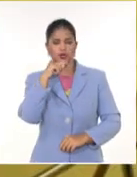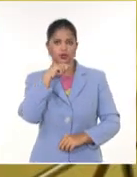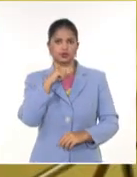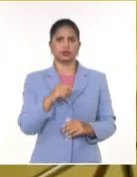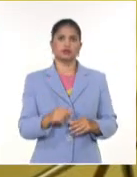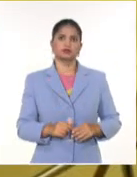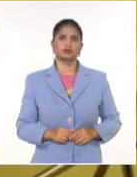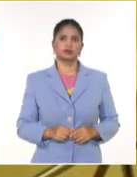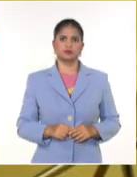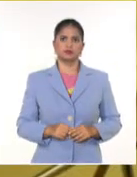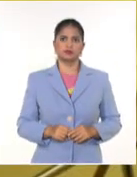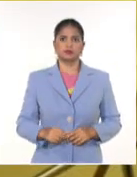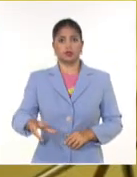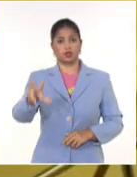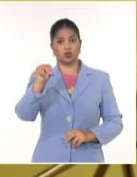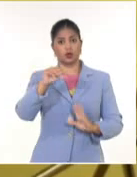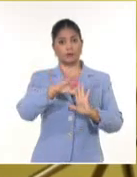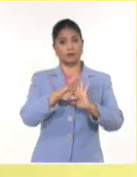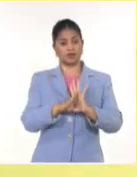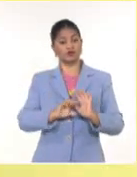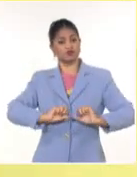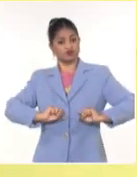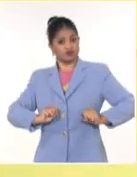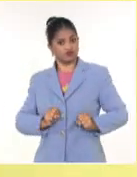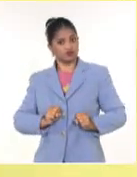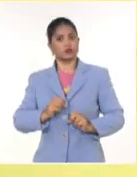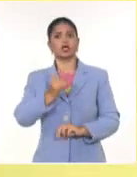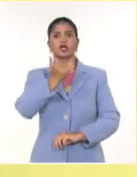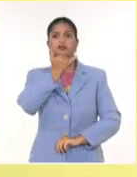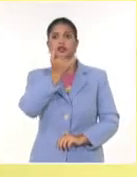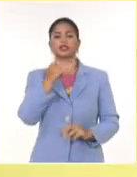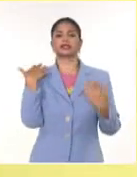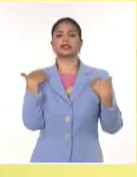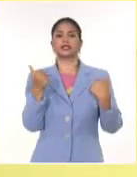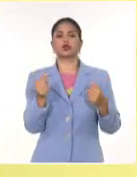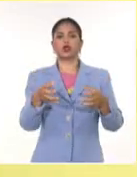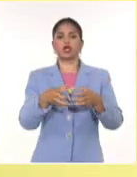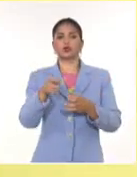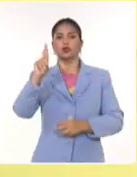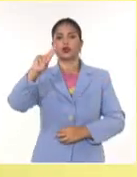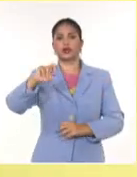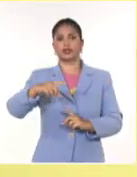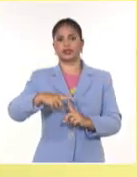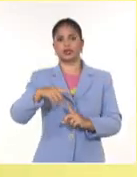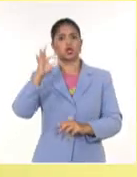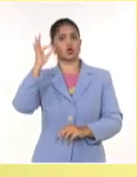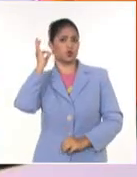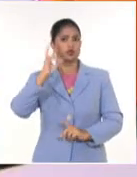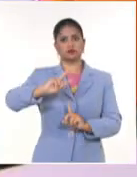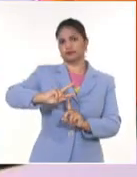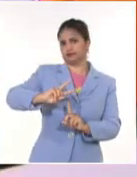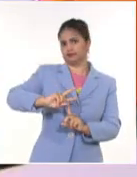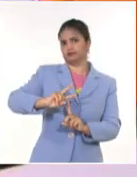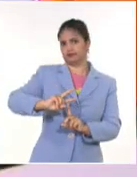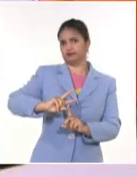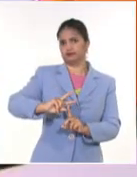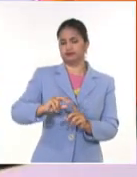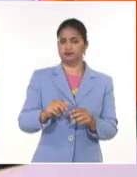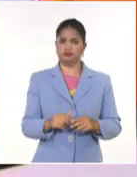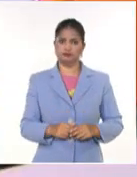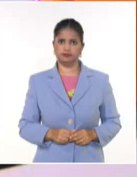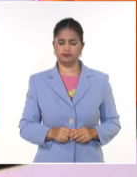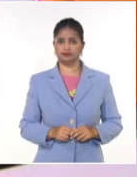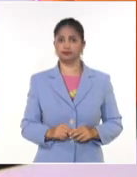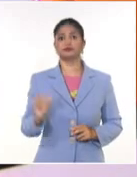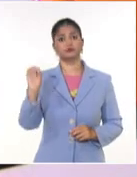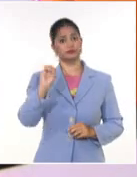Ruptly. Las nuevas medidas restrictivas afectan también a la directora del grupo RT, Margarita Simonian, a quien el organismo